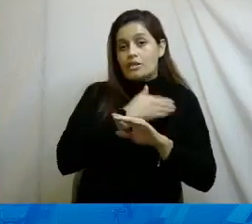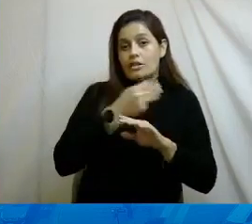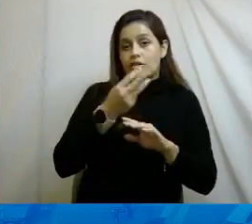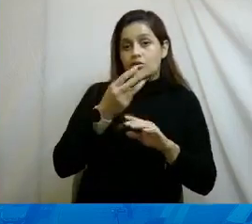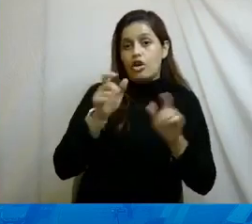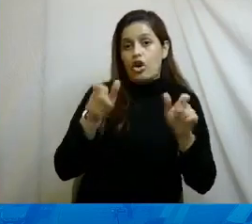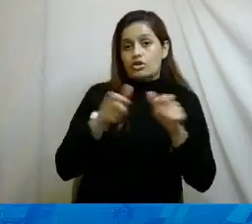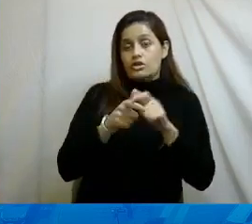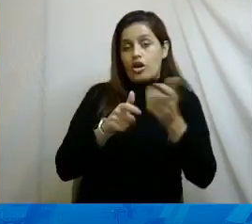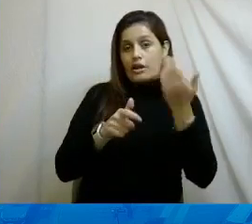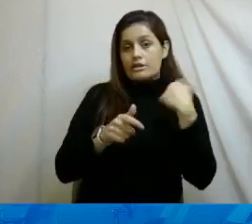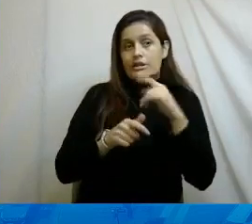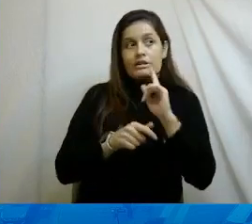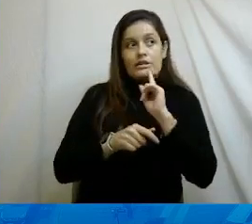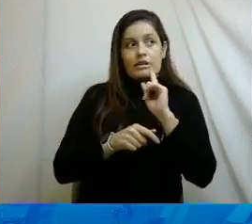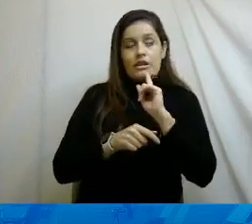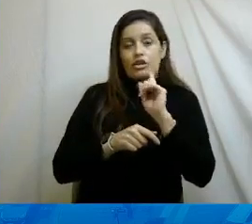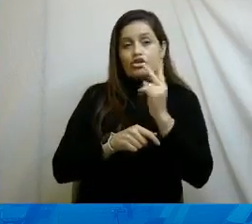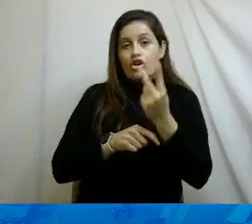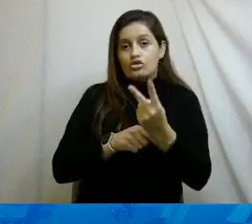pasaron